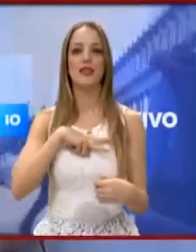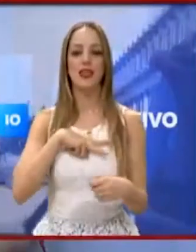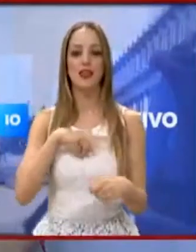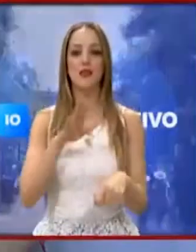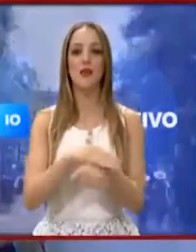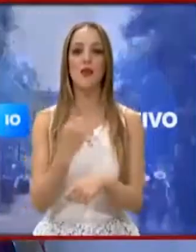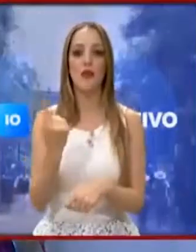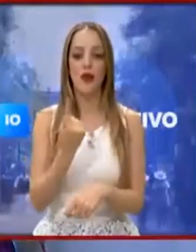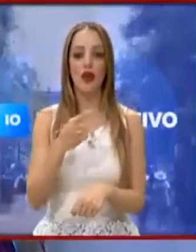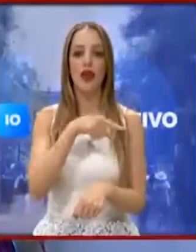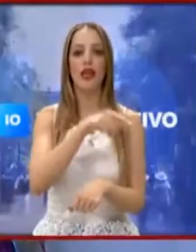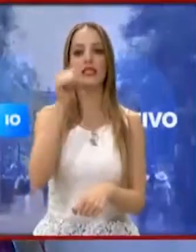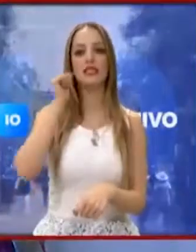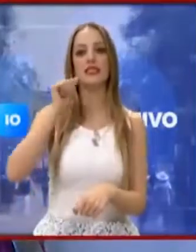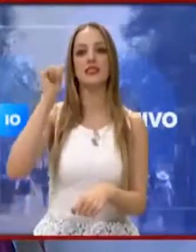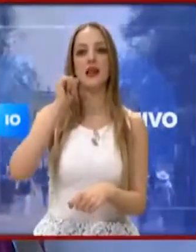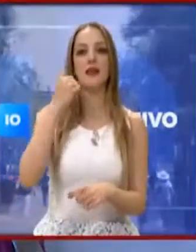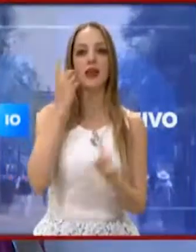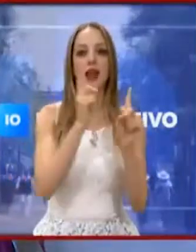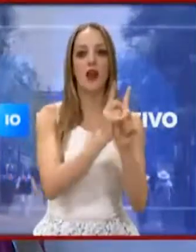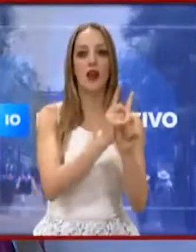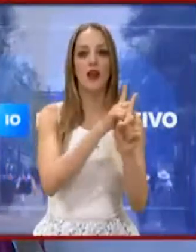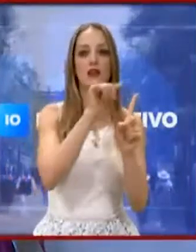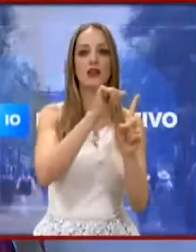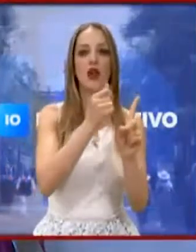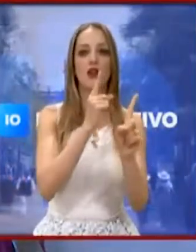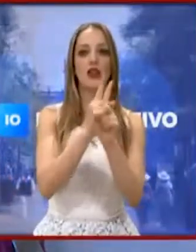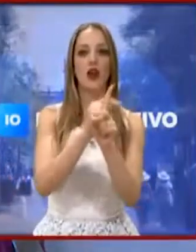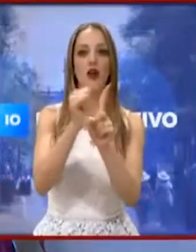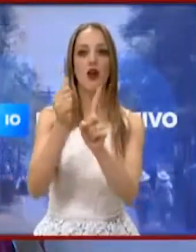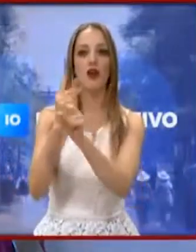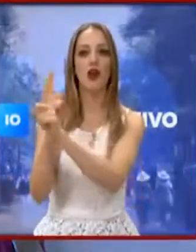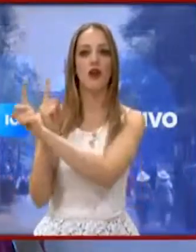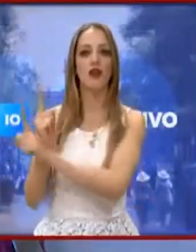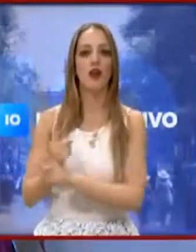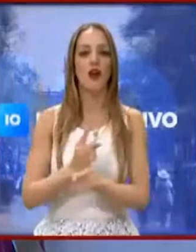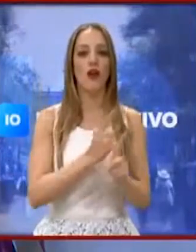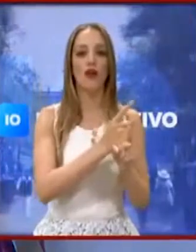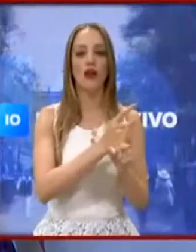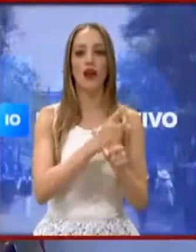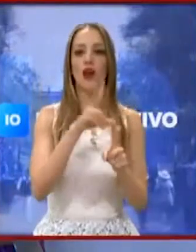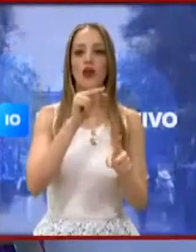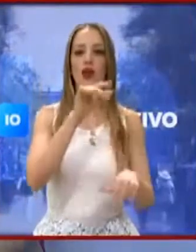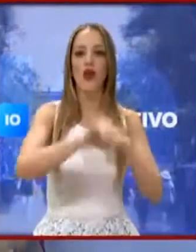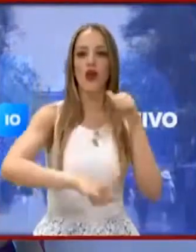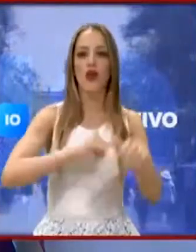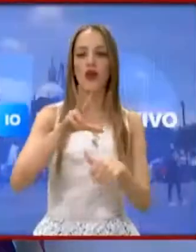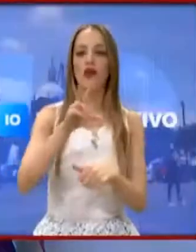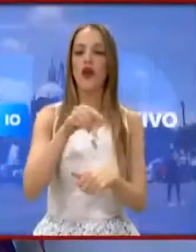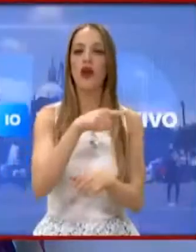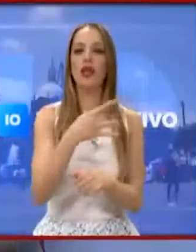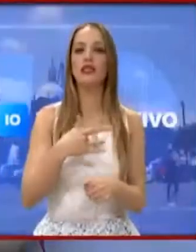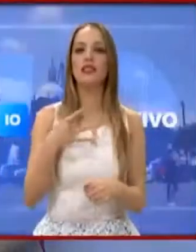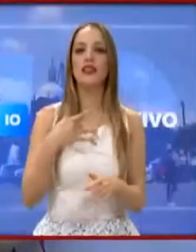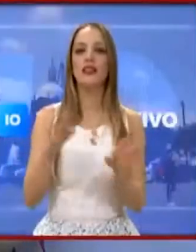siempre quiere estar con una y con otra y con otra, y no tanto de pirujín, sino más bien